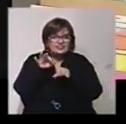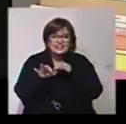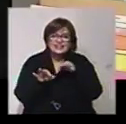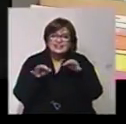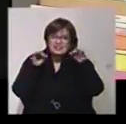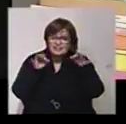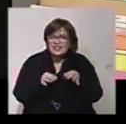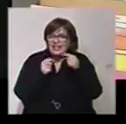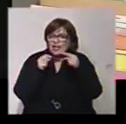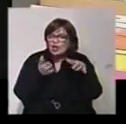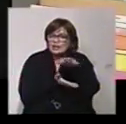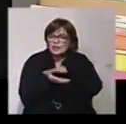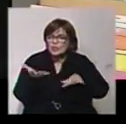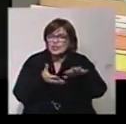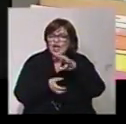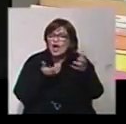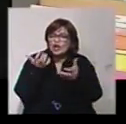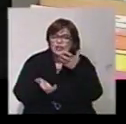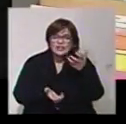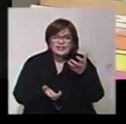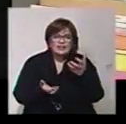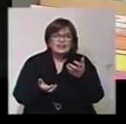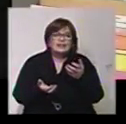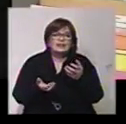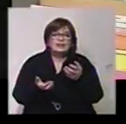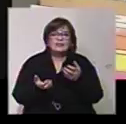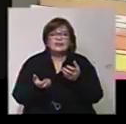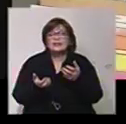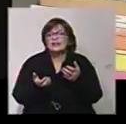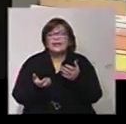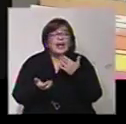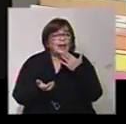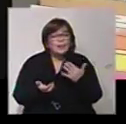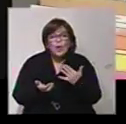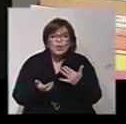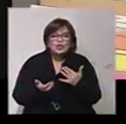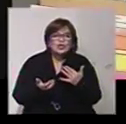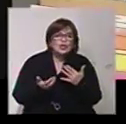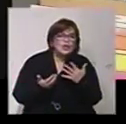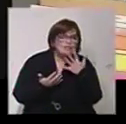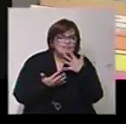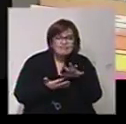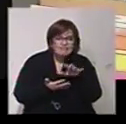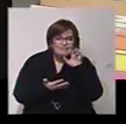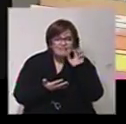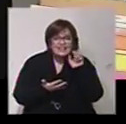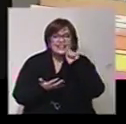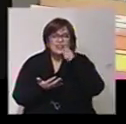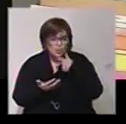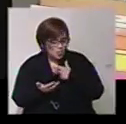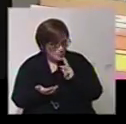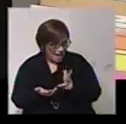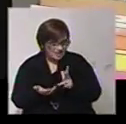esas cosas que pasaban en la cocina de un modo muy, muy bello, muy sensual, muy brutal, muy humano,